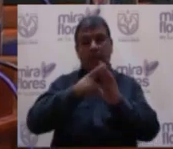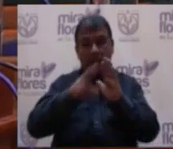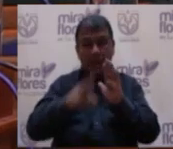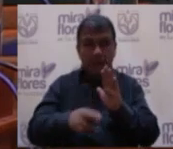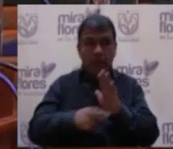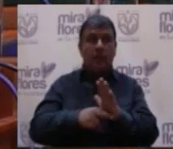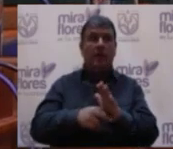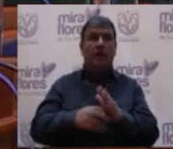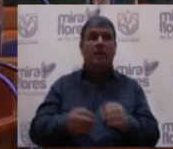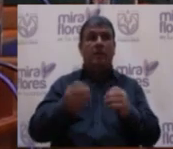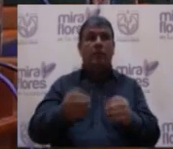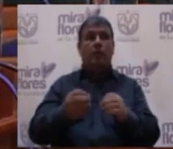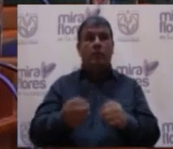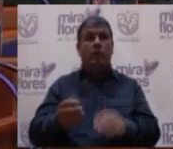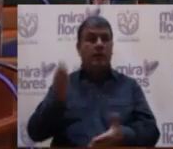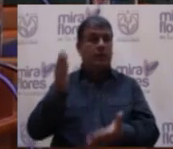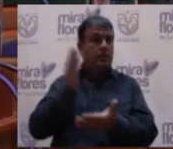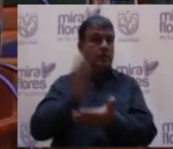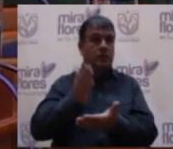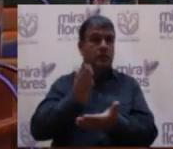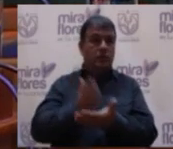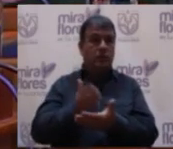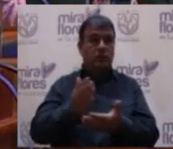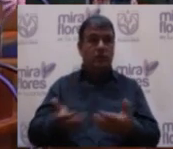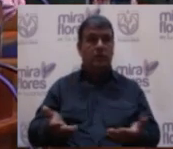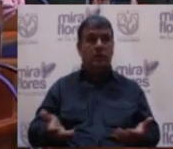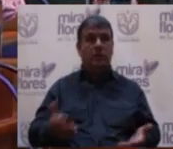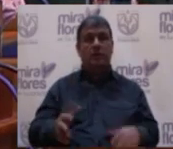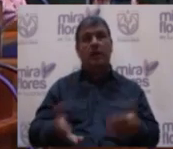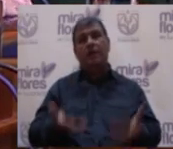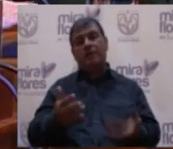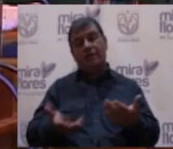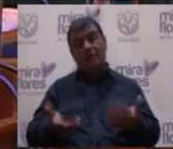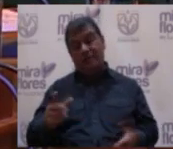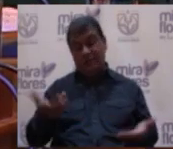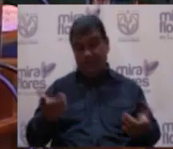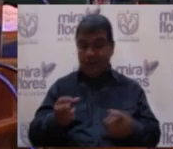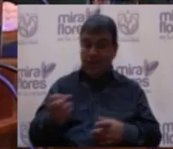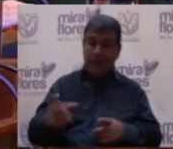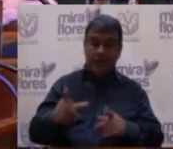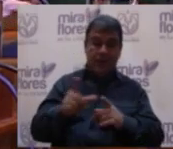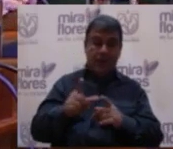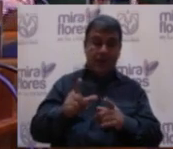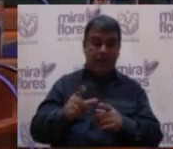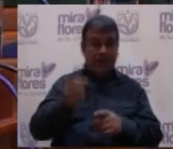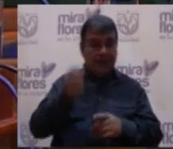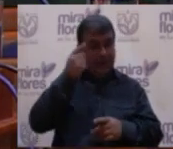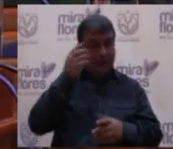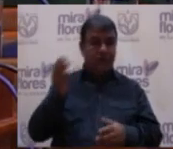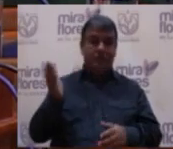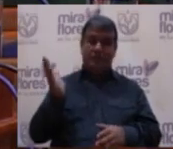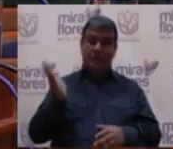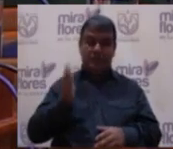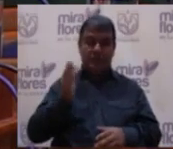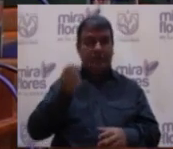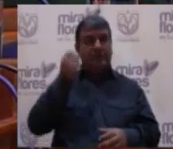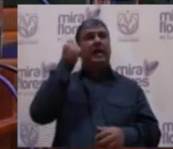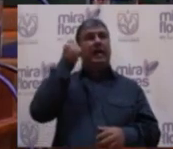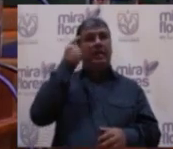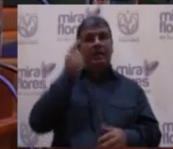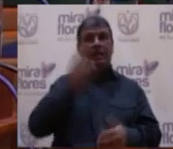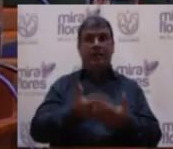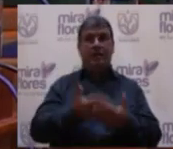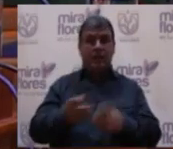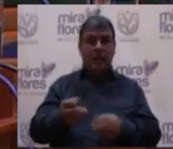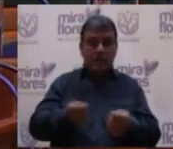reglamentar y poner algún tipo de sanciones, o sea, que la aleta con sangre entra, para poder regular y ver que esta gente no vaya por